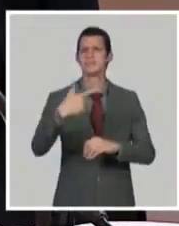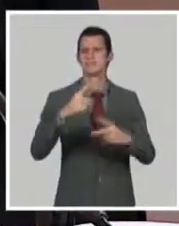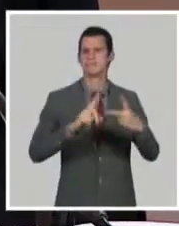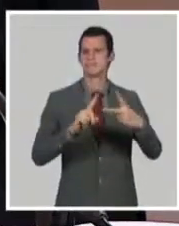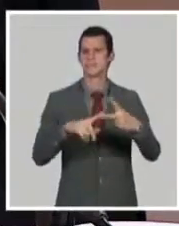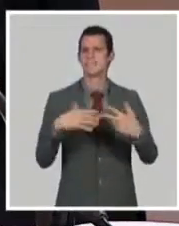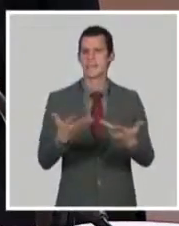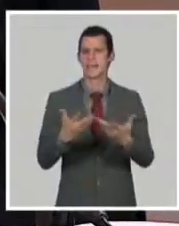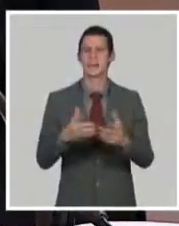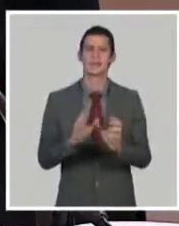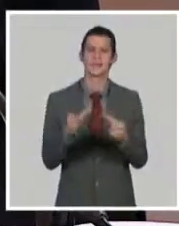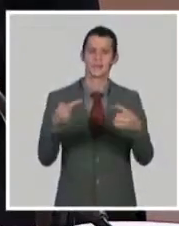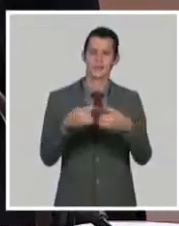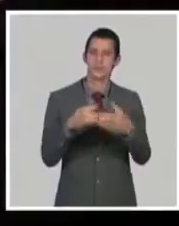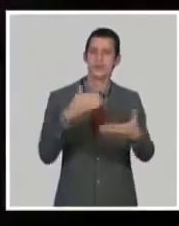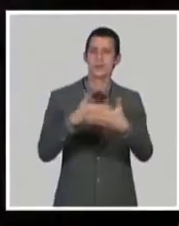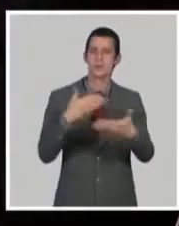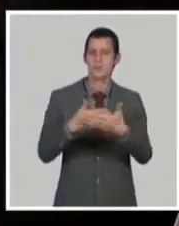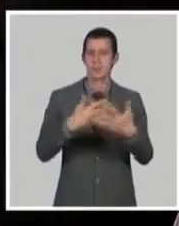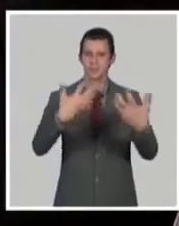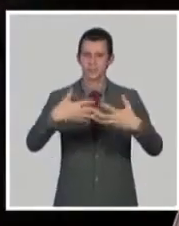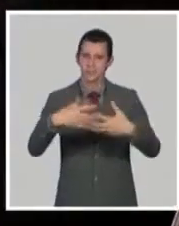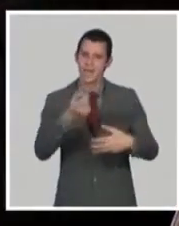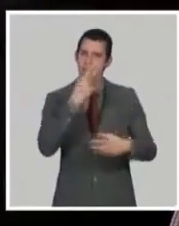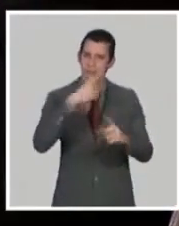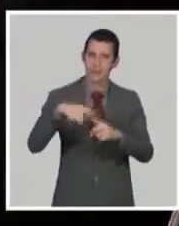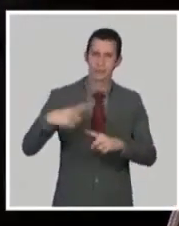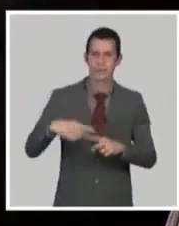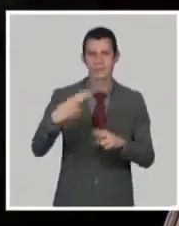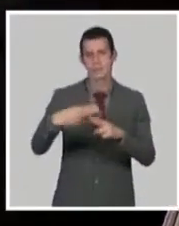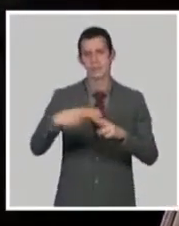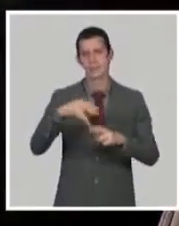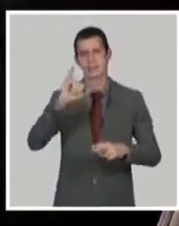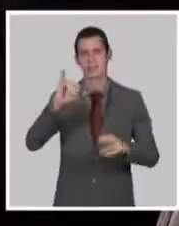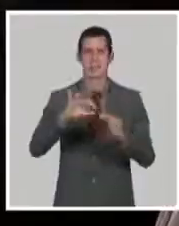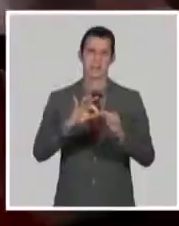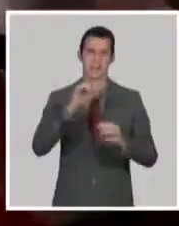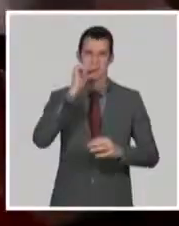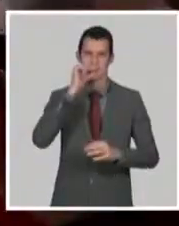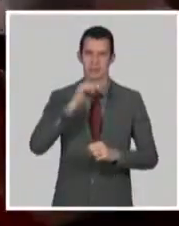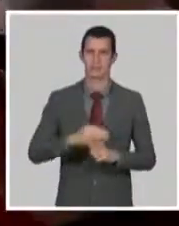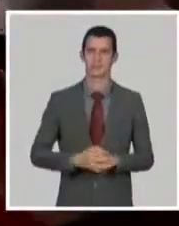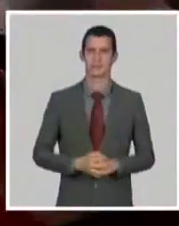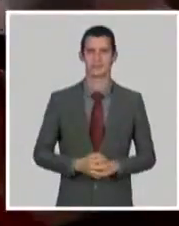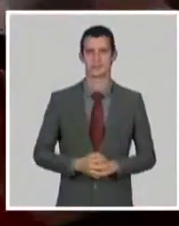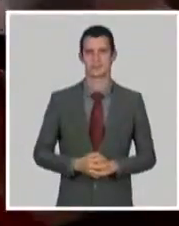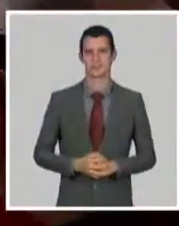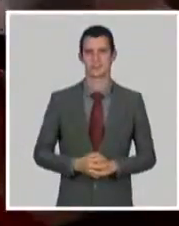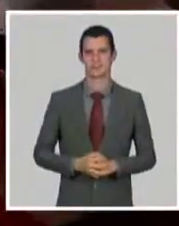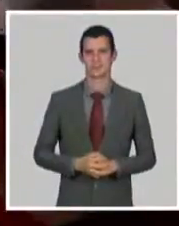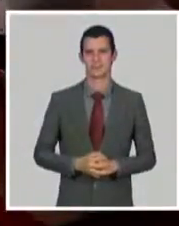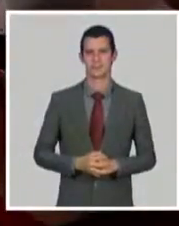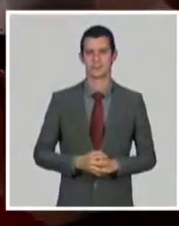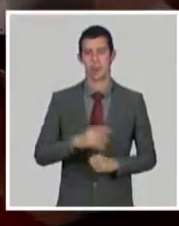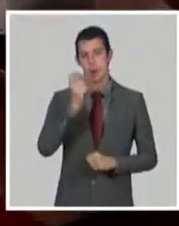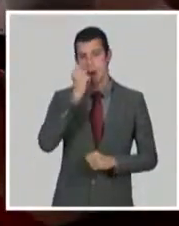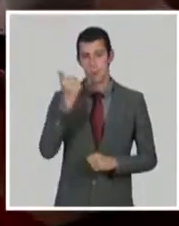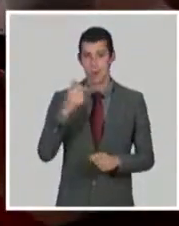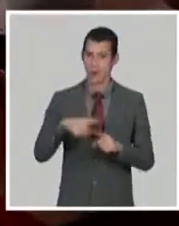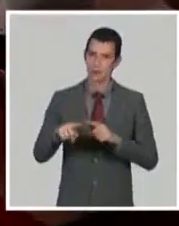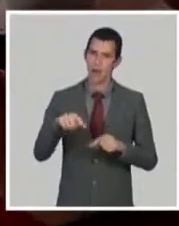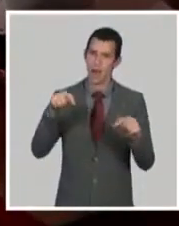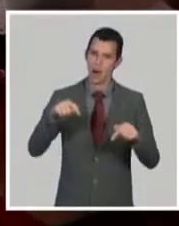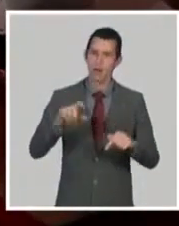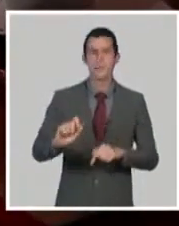del 6GB, hoy es su directora. El doctor Eulogio, nuestro saludo, ahora está de vicepresidente de Biocuba Pharma, y